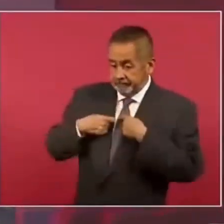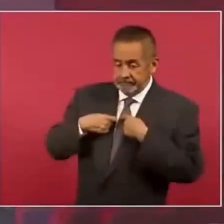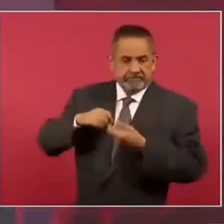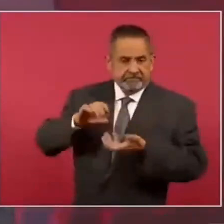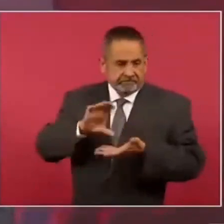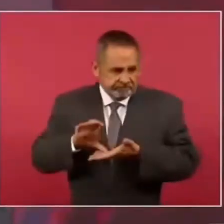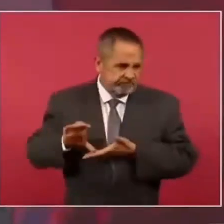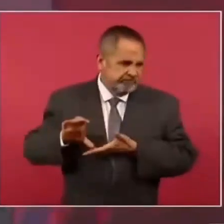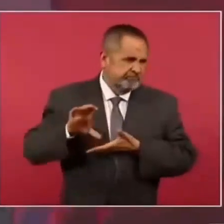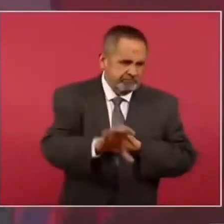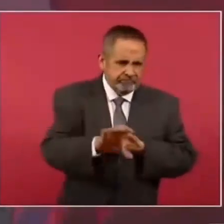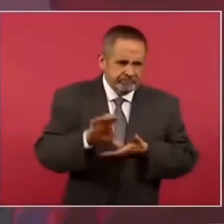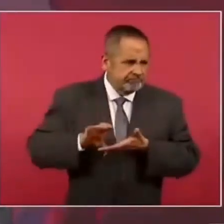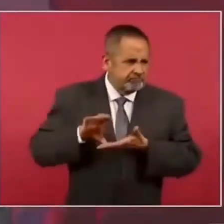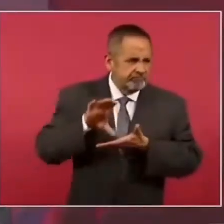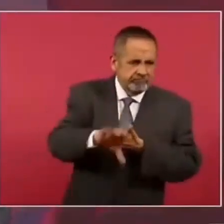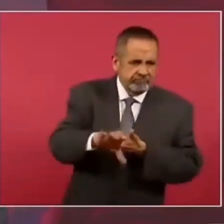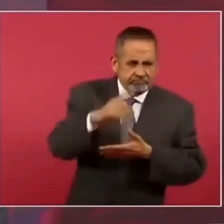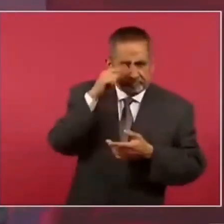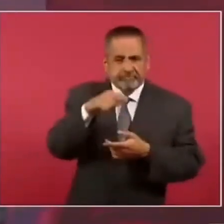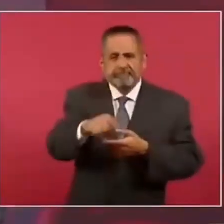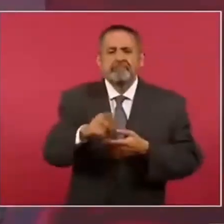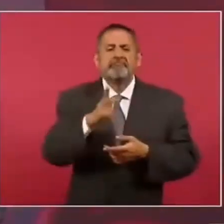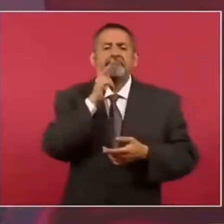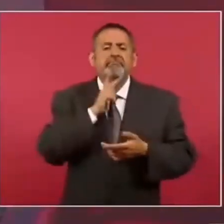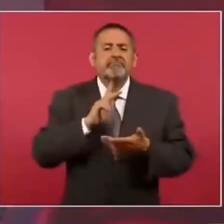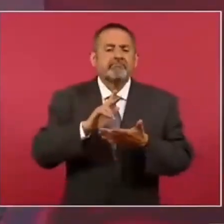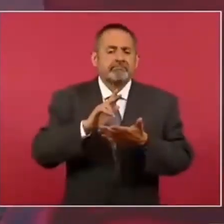para rehabilitar las refinerías.